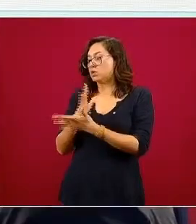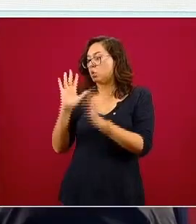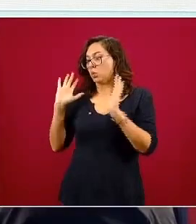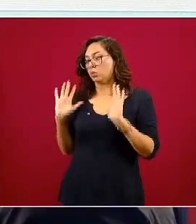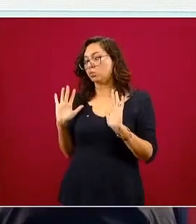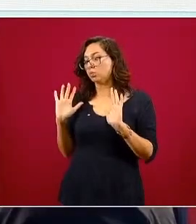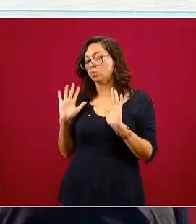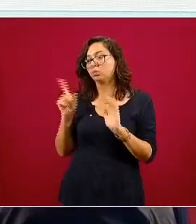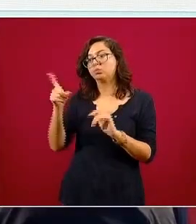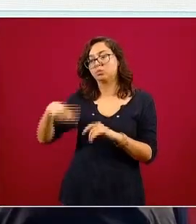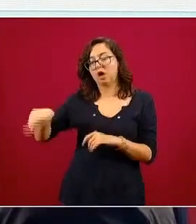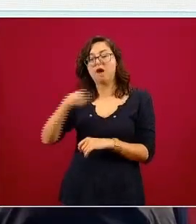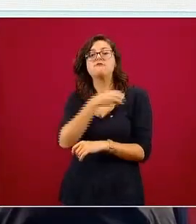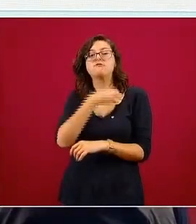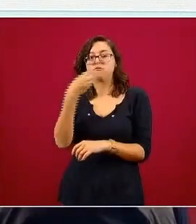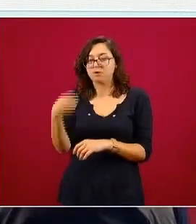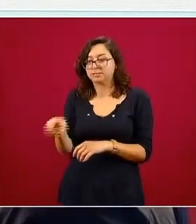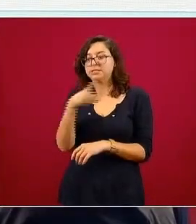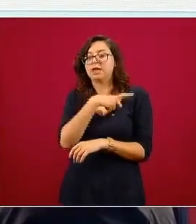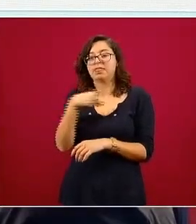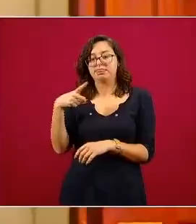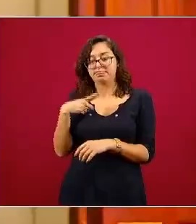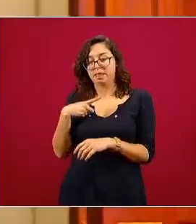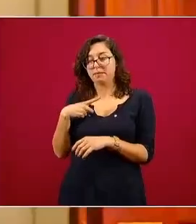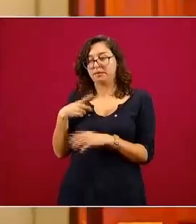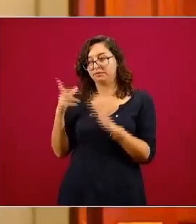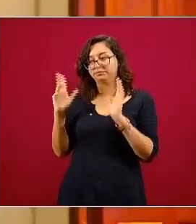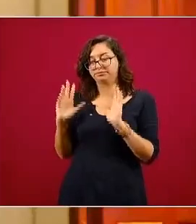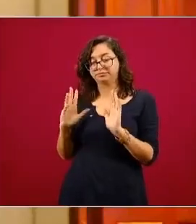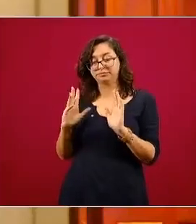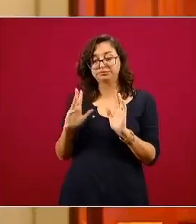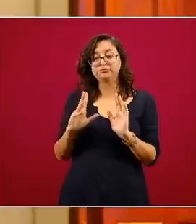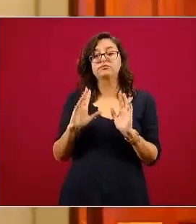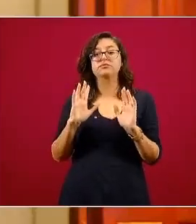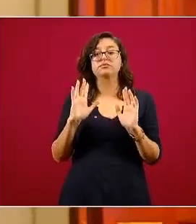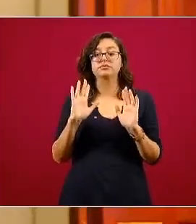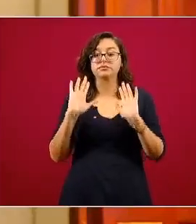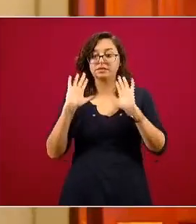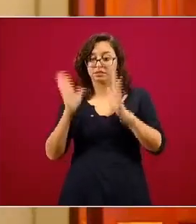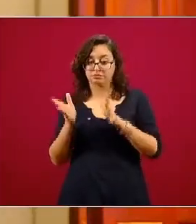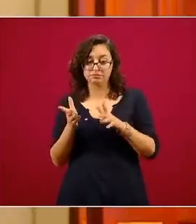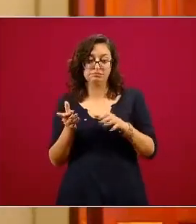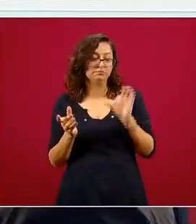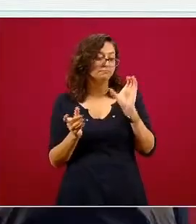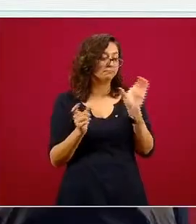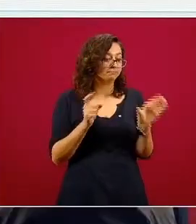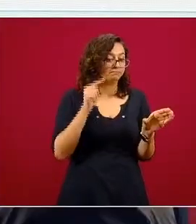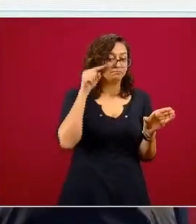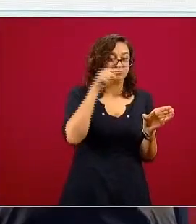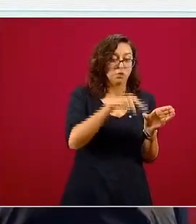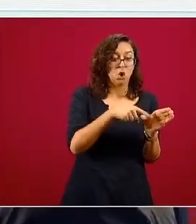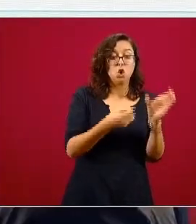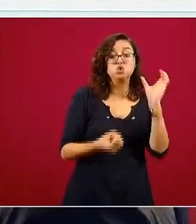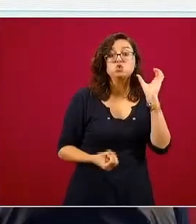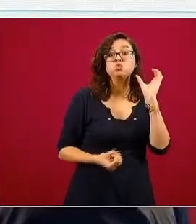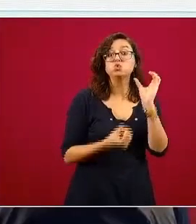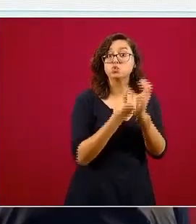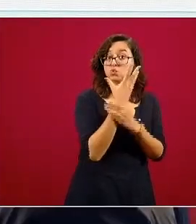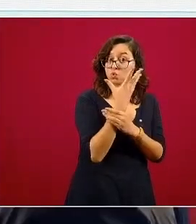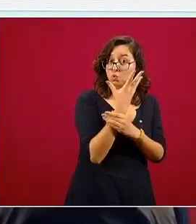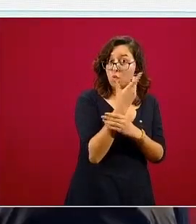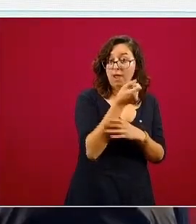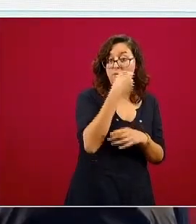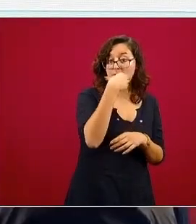enfermedad. Y entonces aplicamos nosotros la intervención, que es el nuevo tratamiento que